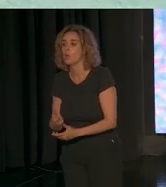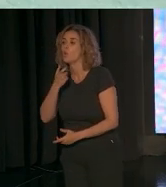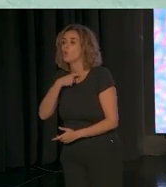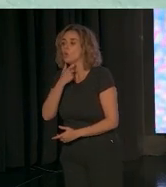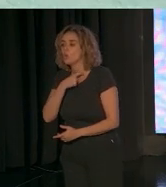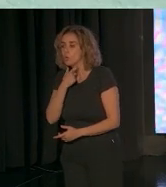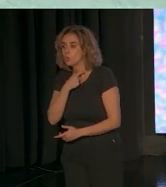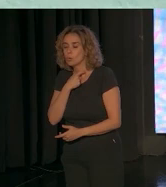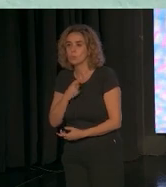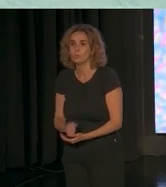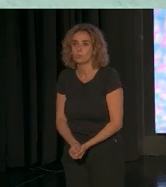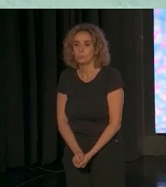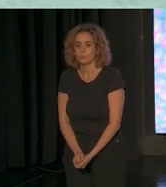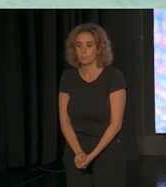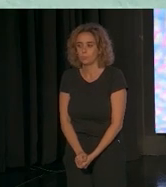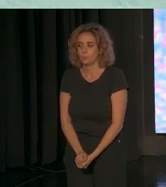logopedia, fisio y estimuladoras.